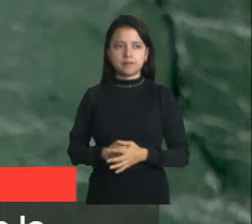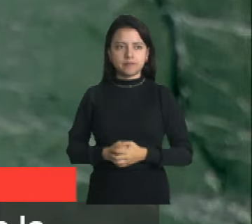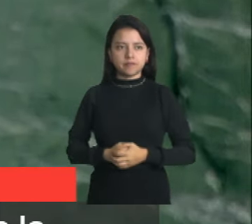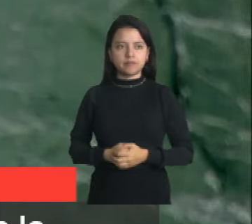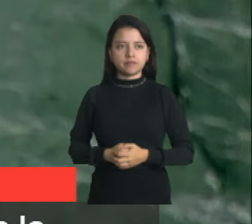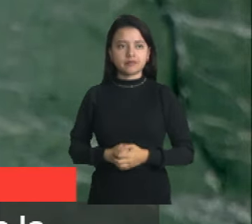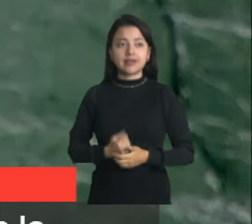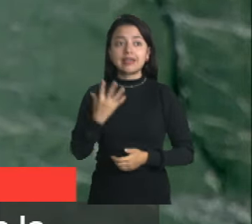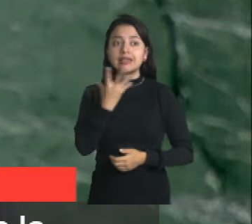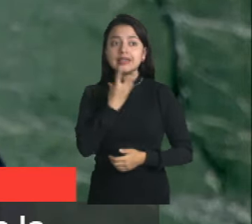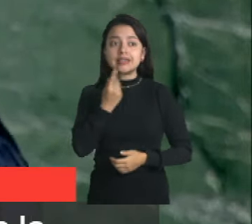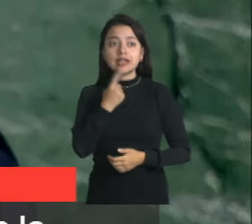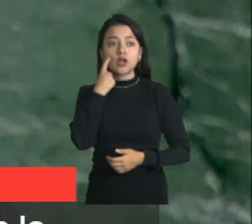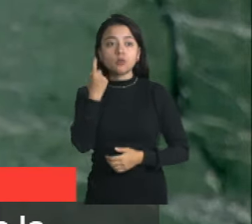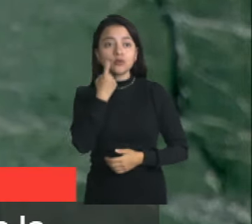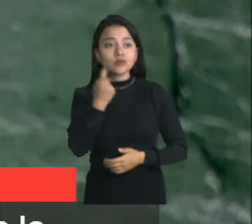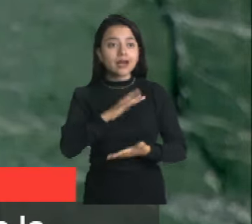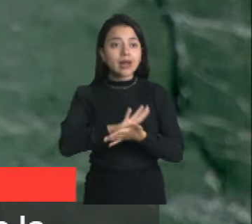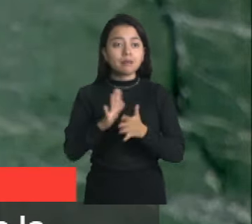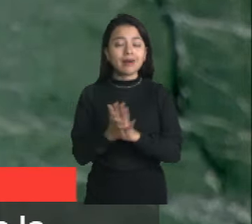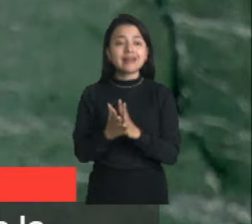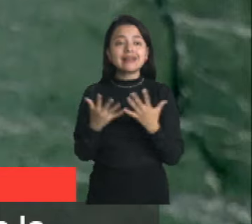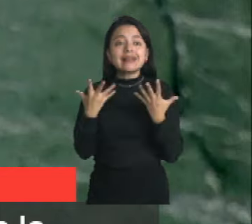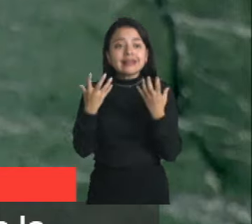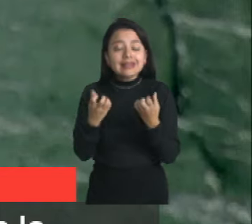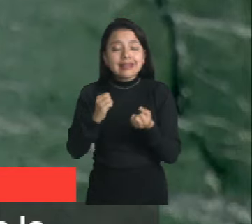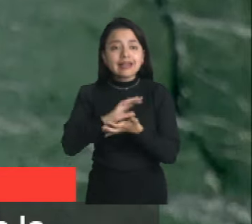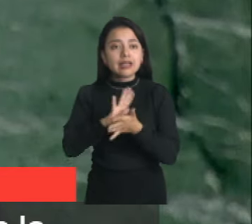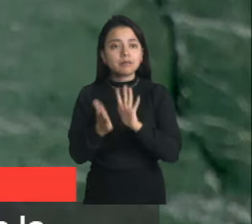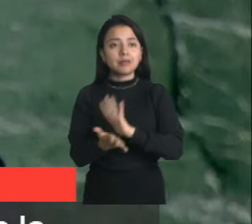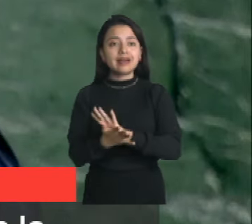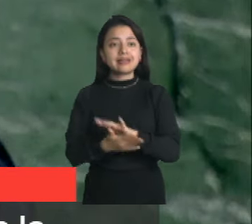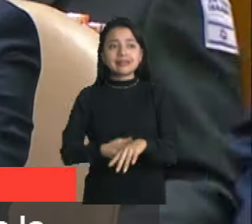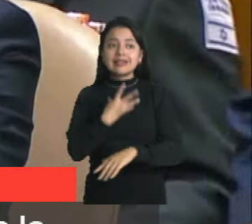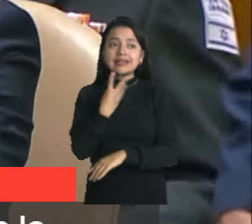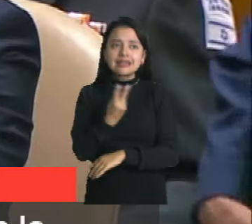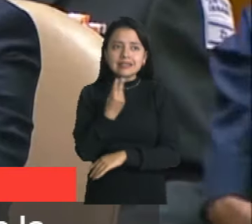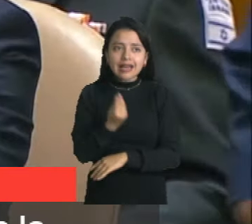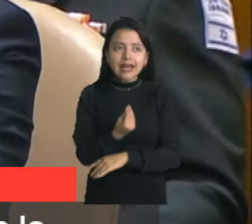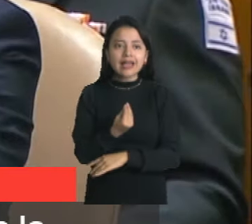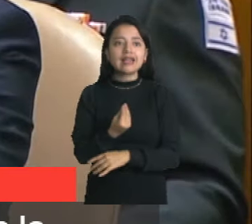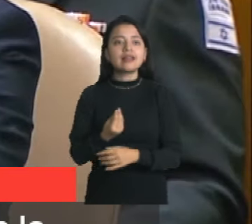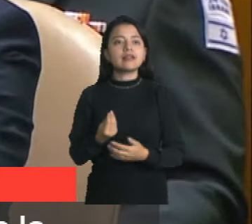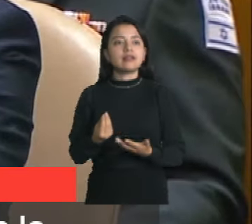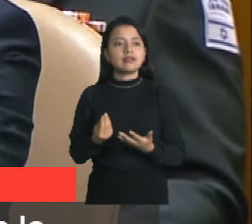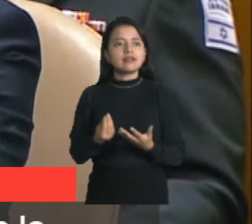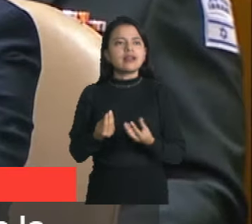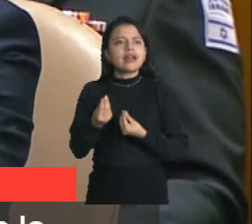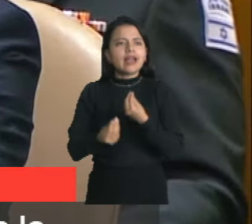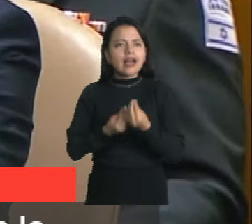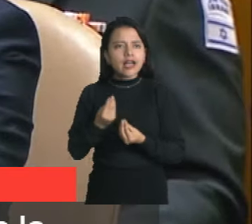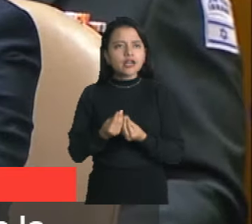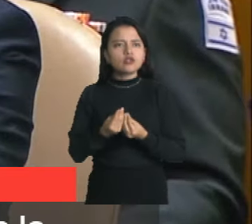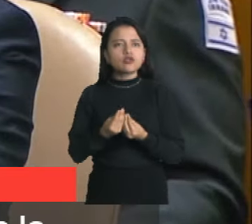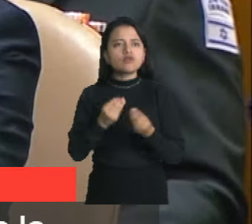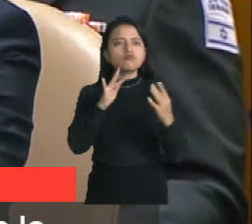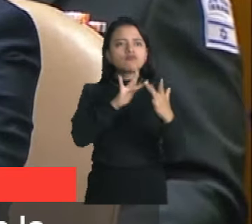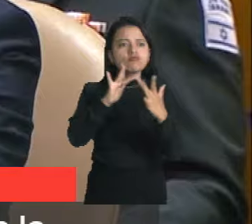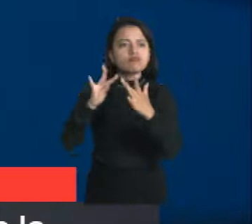peace. Israel yearns for peace. Israel has made peace and will make peace